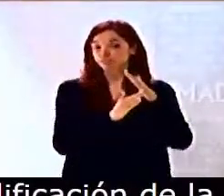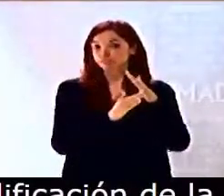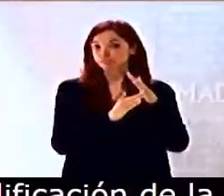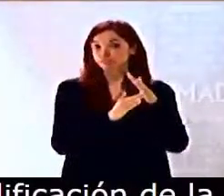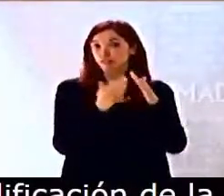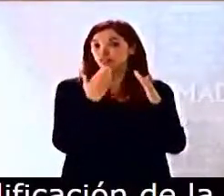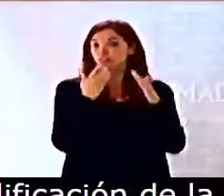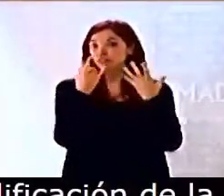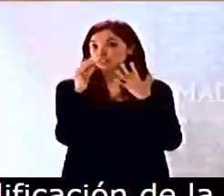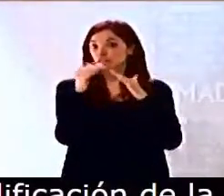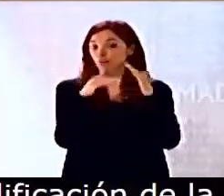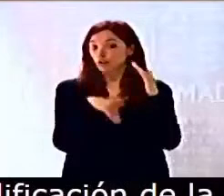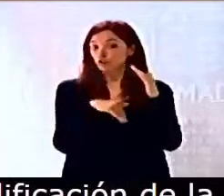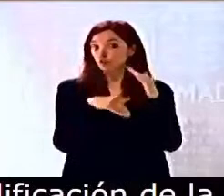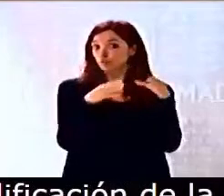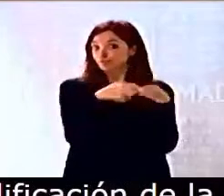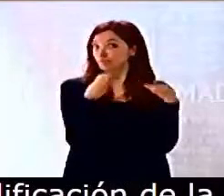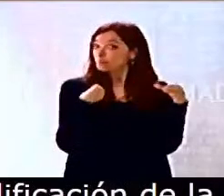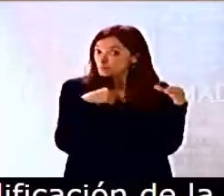de 60 años.